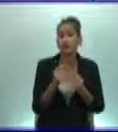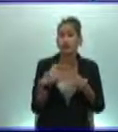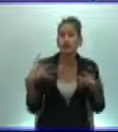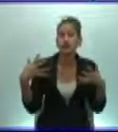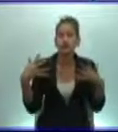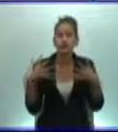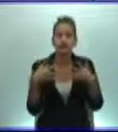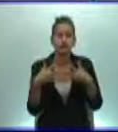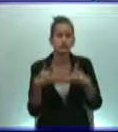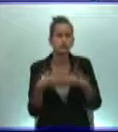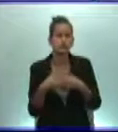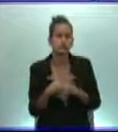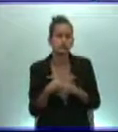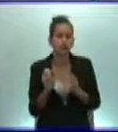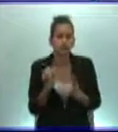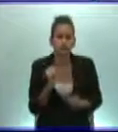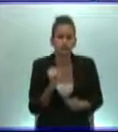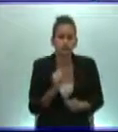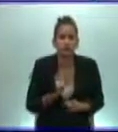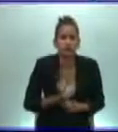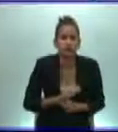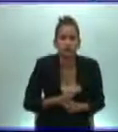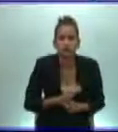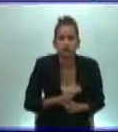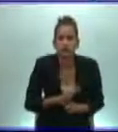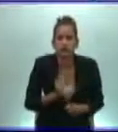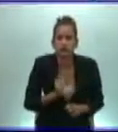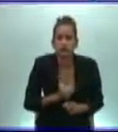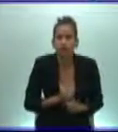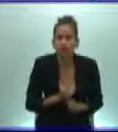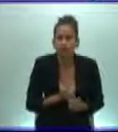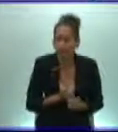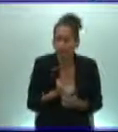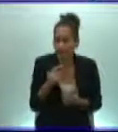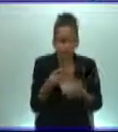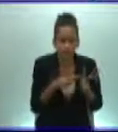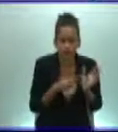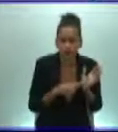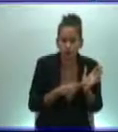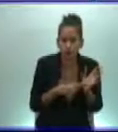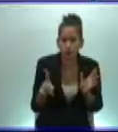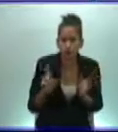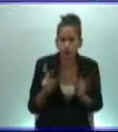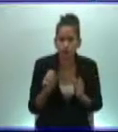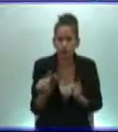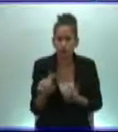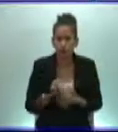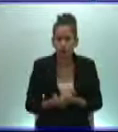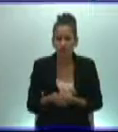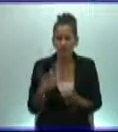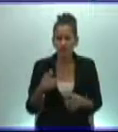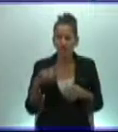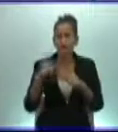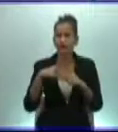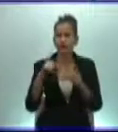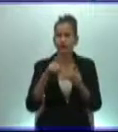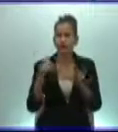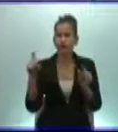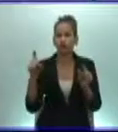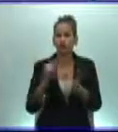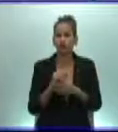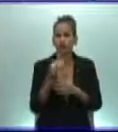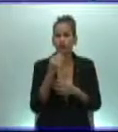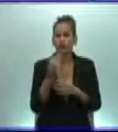el elemento que aún no tengo igual. ¿Qué teoremas pudiera estar utilizando? Pudiera